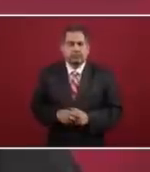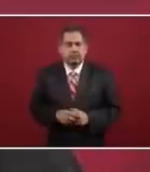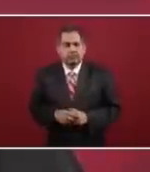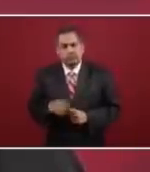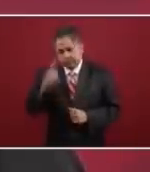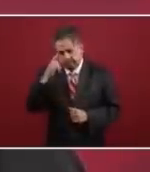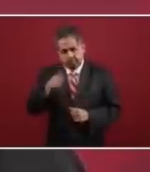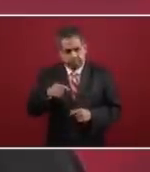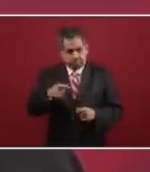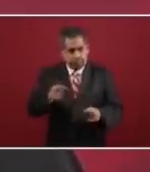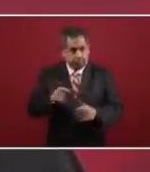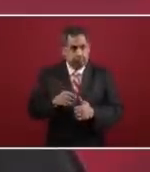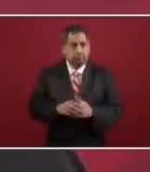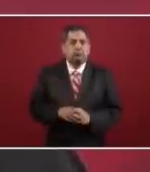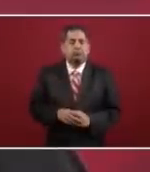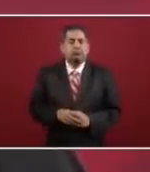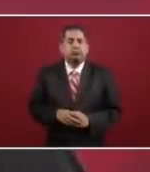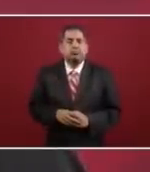les dé